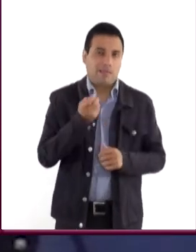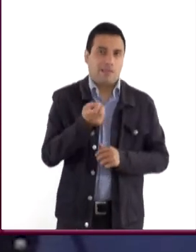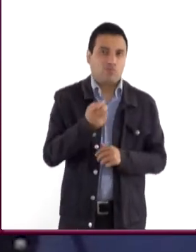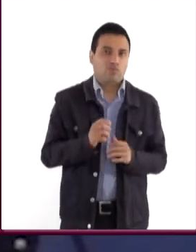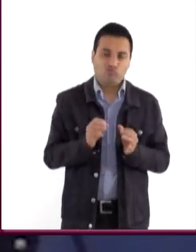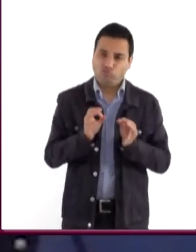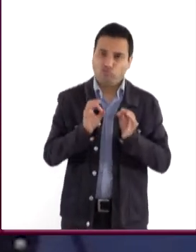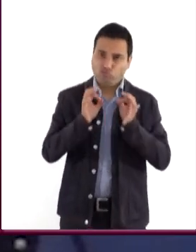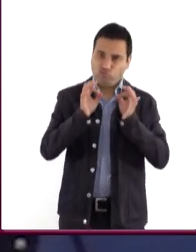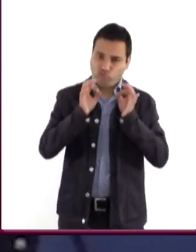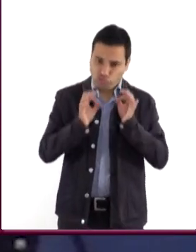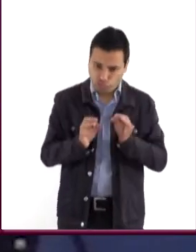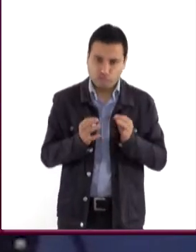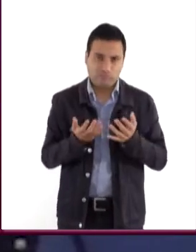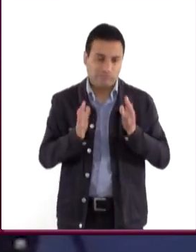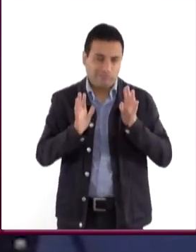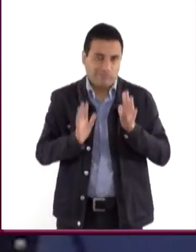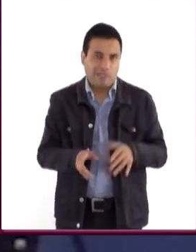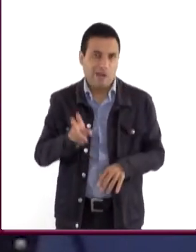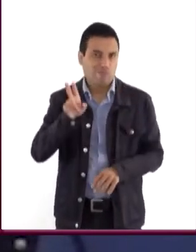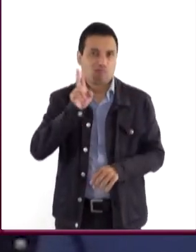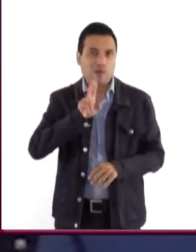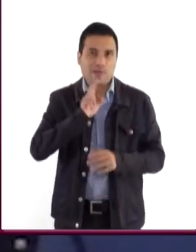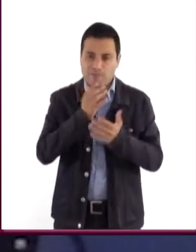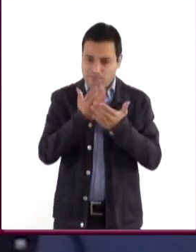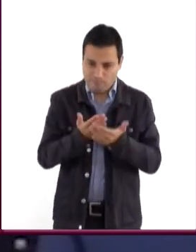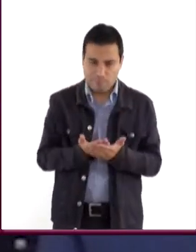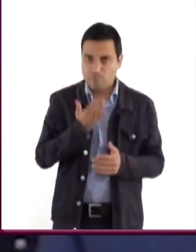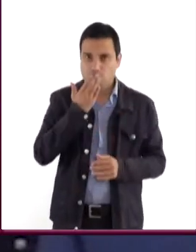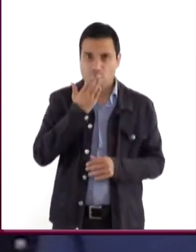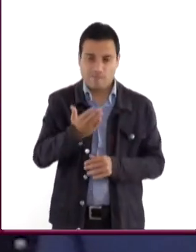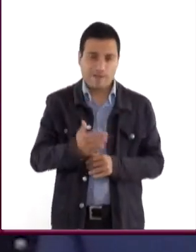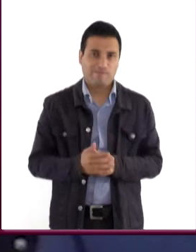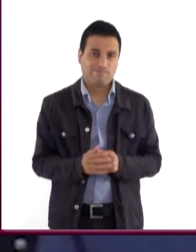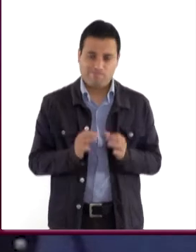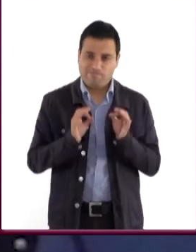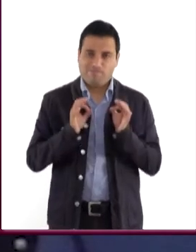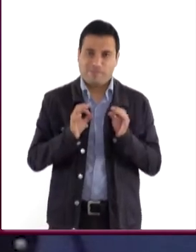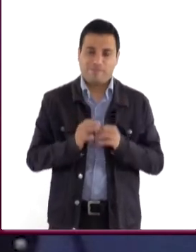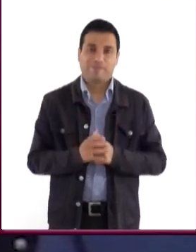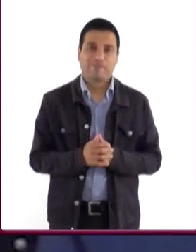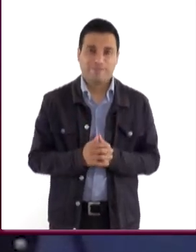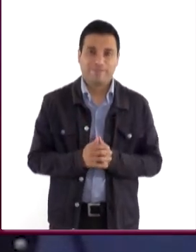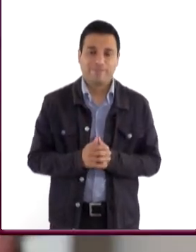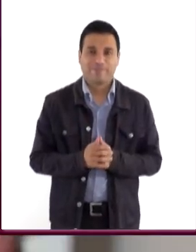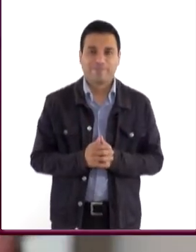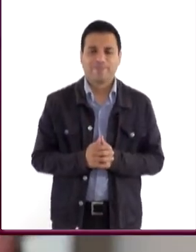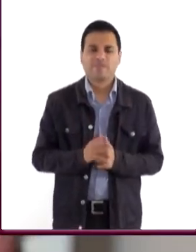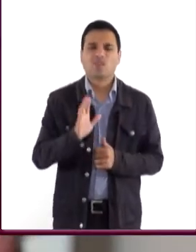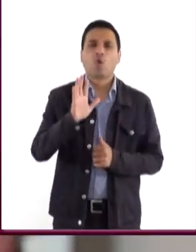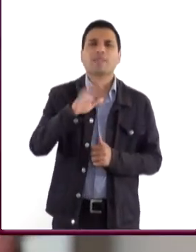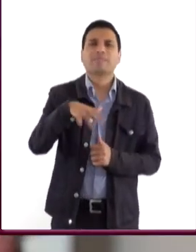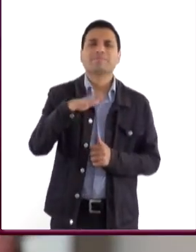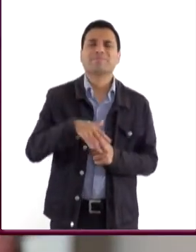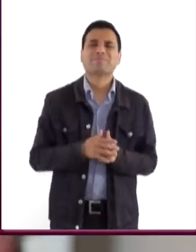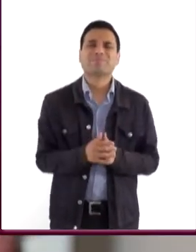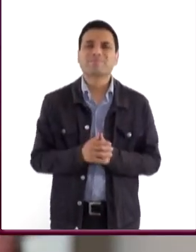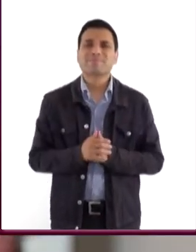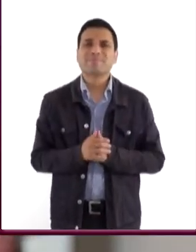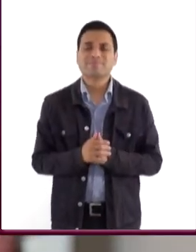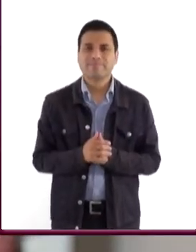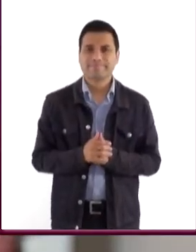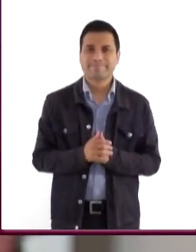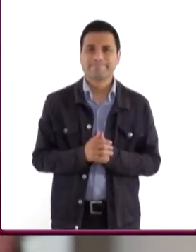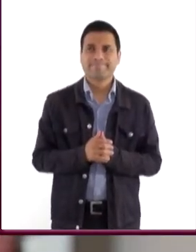bien verificada desde el punto de vista de la experimentación y la teoría. Oye, ¿y qué otras